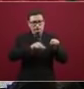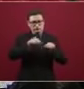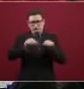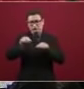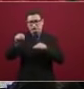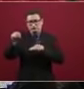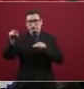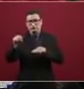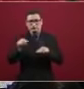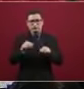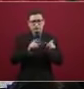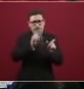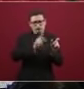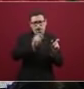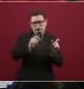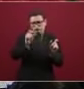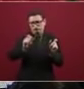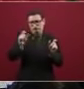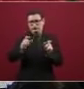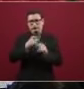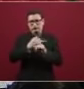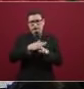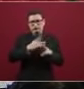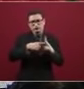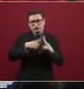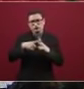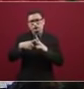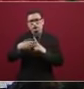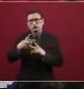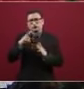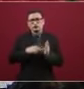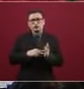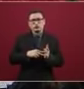el promedio diario de